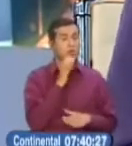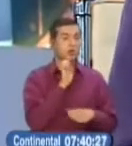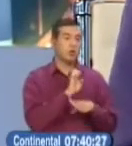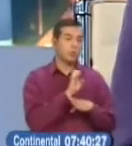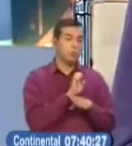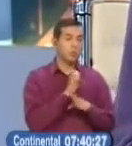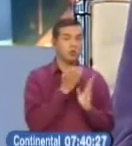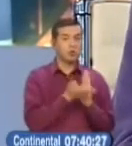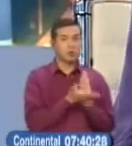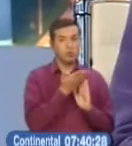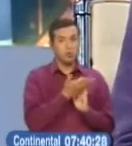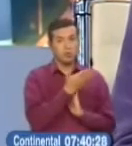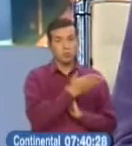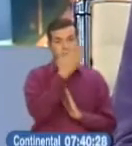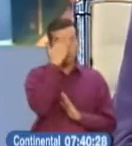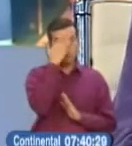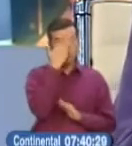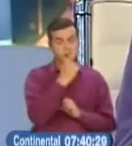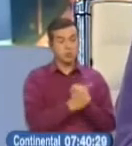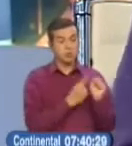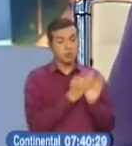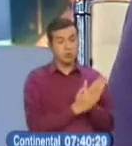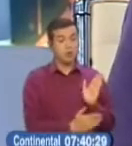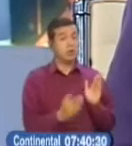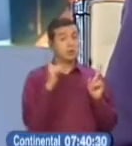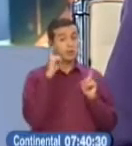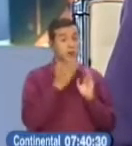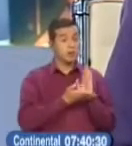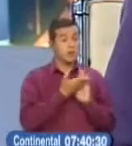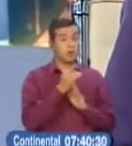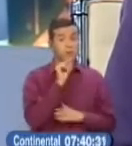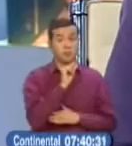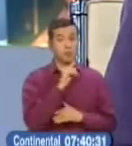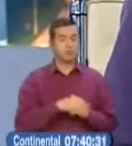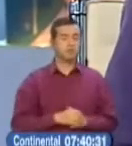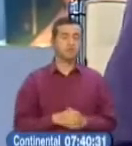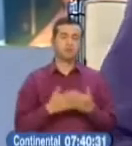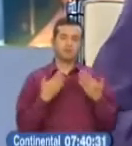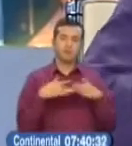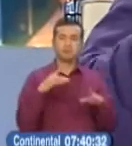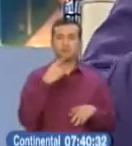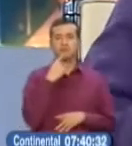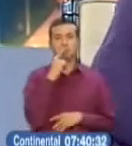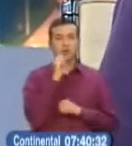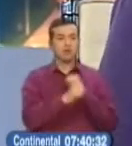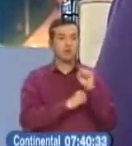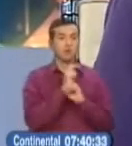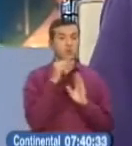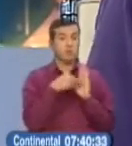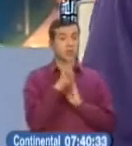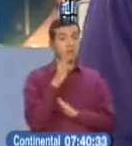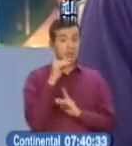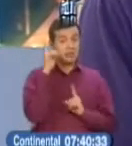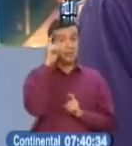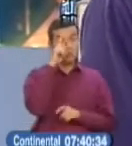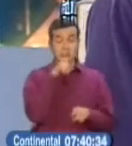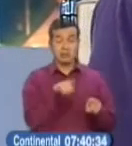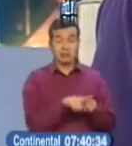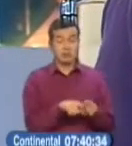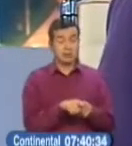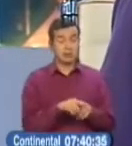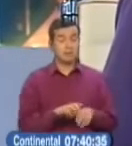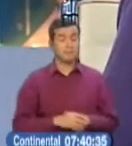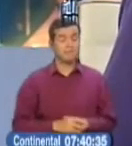un crecimiento que se estima para este año muy bajo. Y ya se habla que el 2017 también va a ser